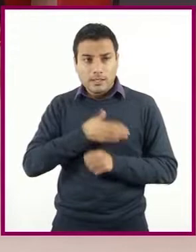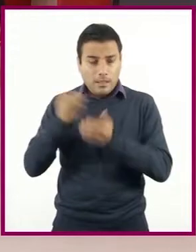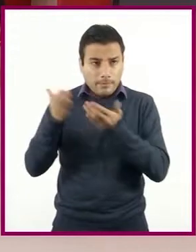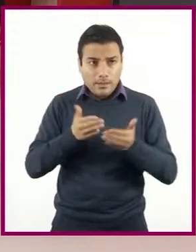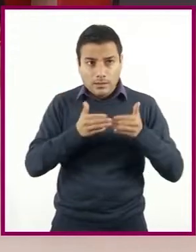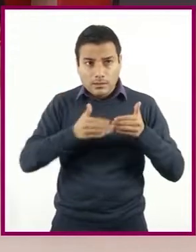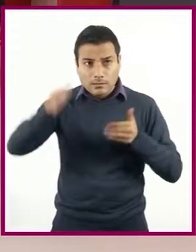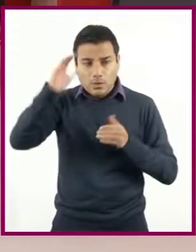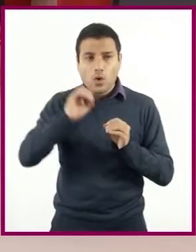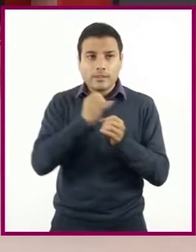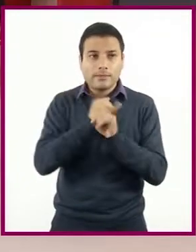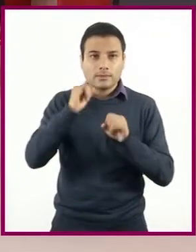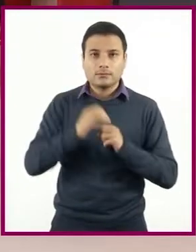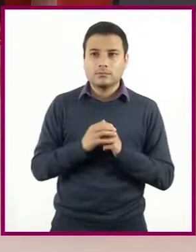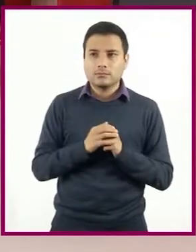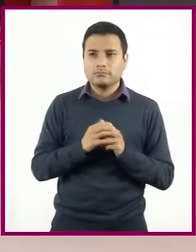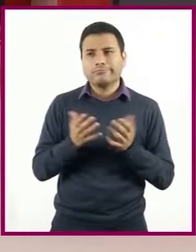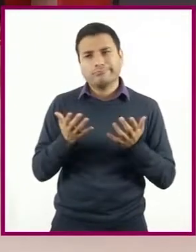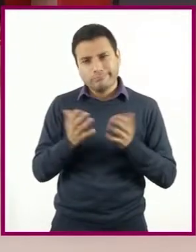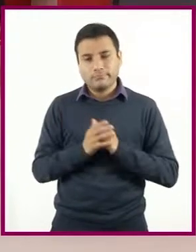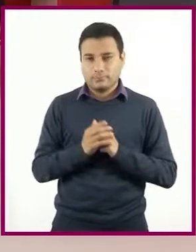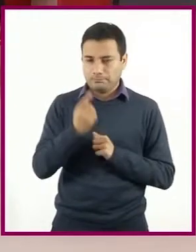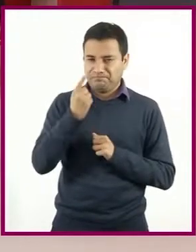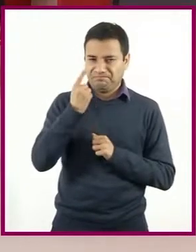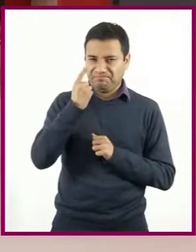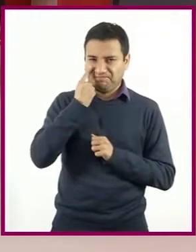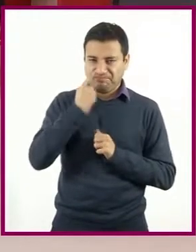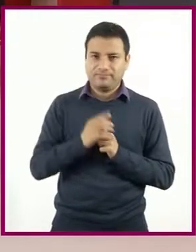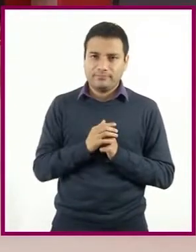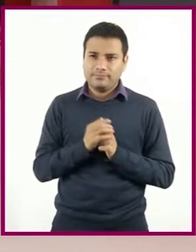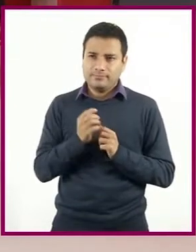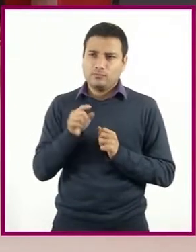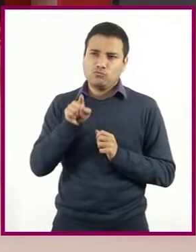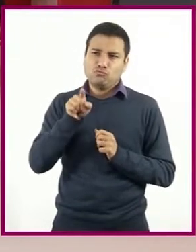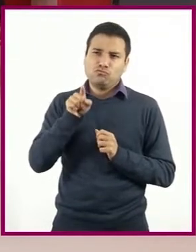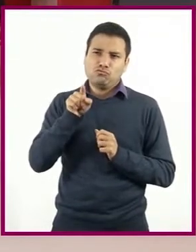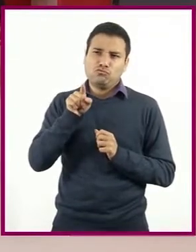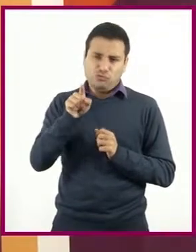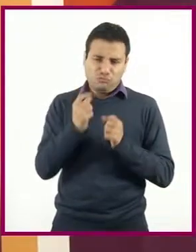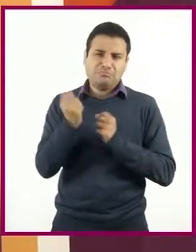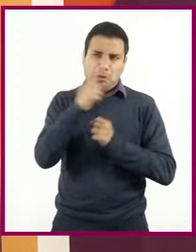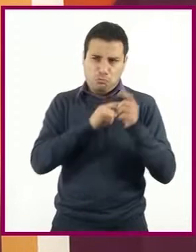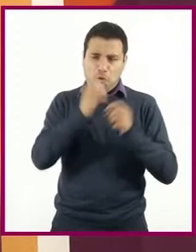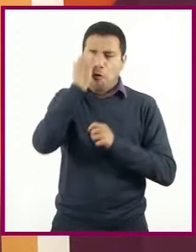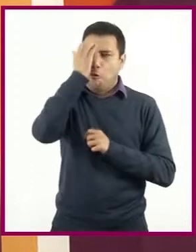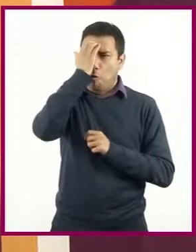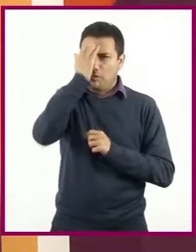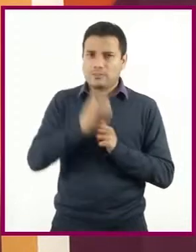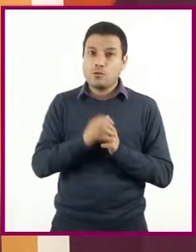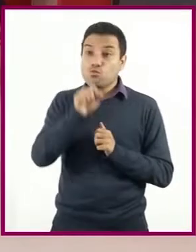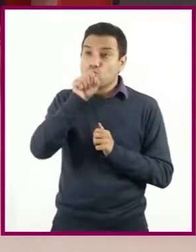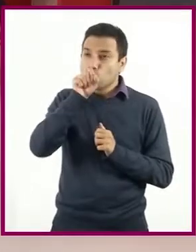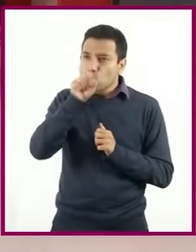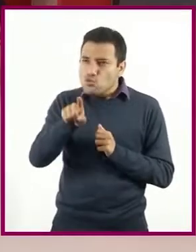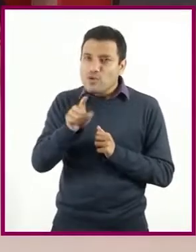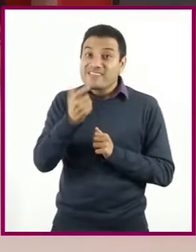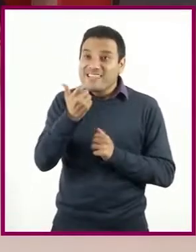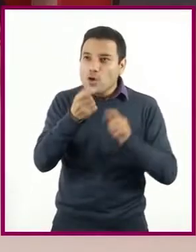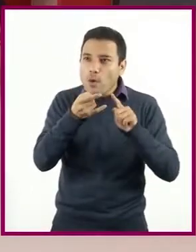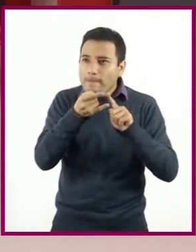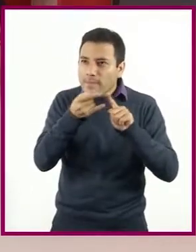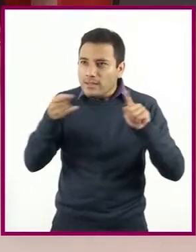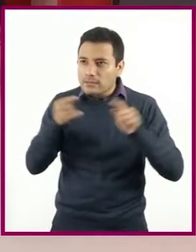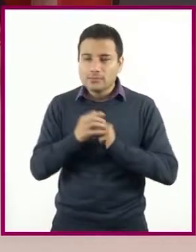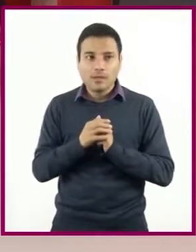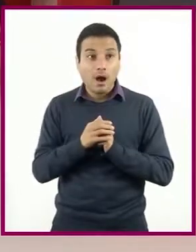independencia? A varias de ellas. Incluso algunos los traes hasta en tu billetera. ¿Cómo? ¿Cómo crees? ¿Tan famosos